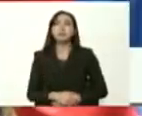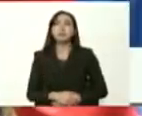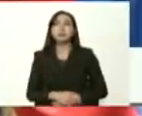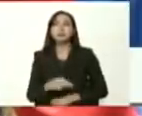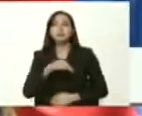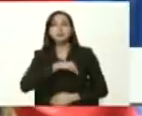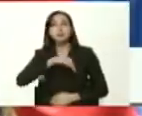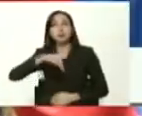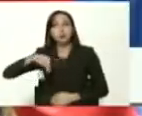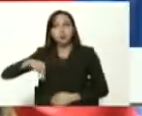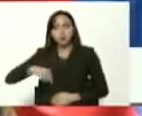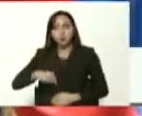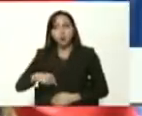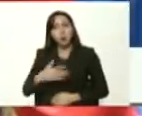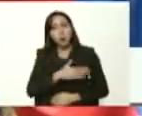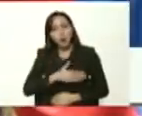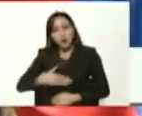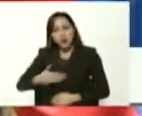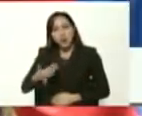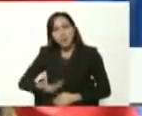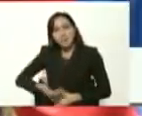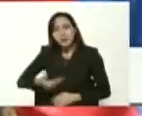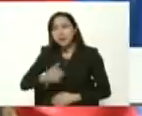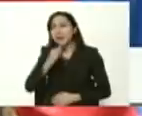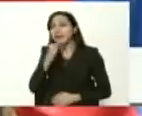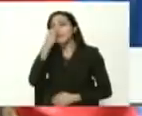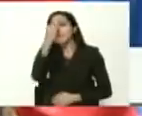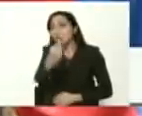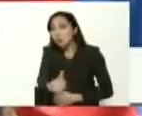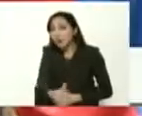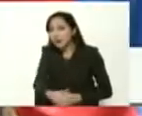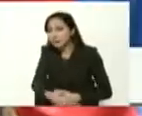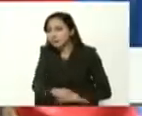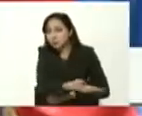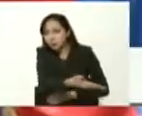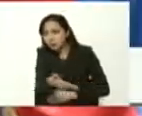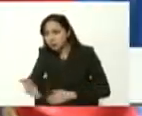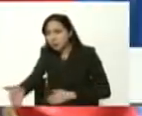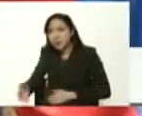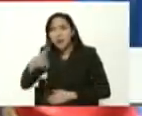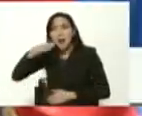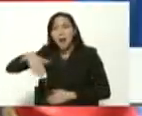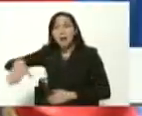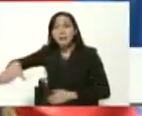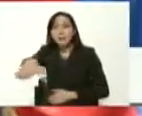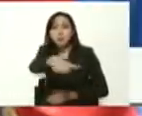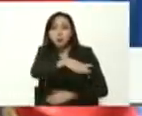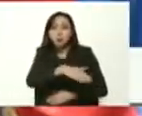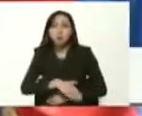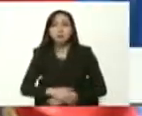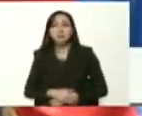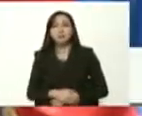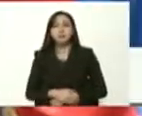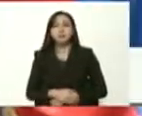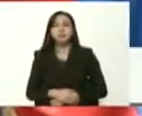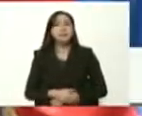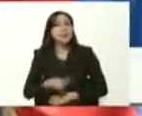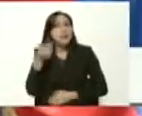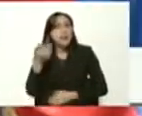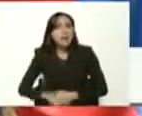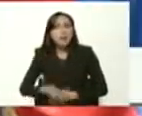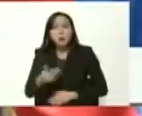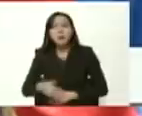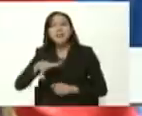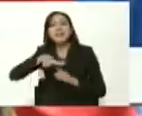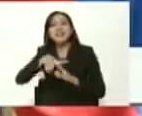hemos creído pertinente informar a la opinión pública sobre un importante